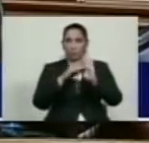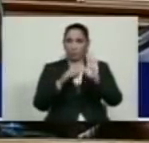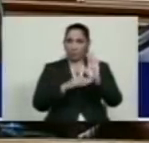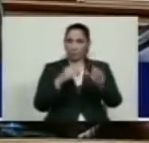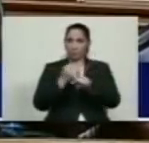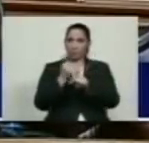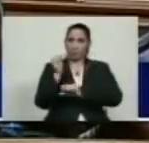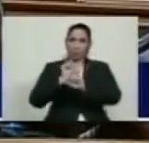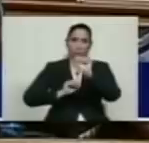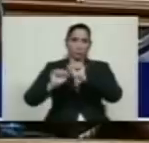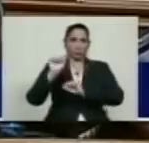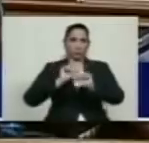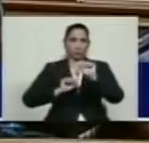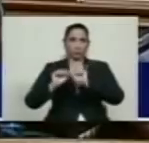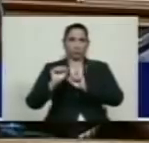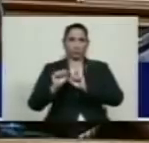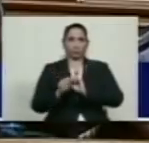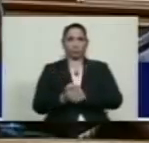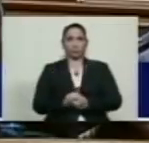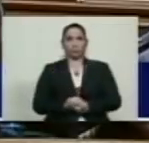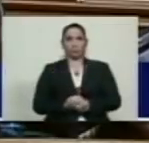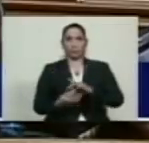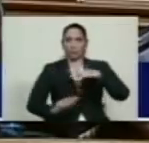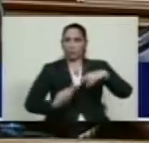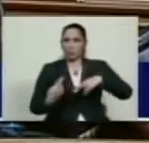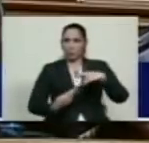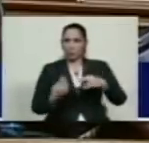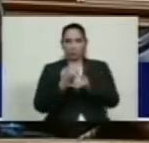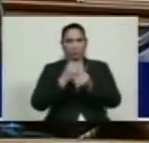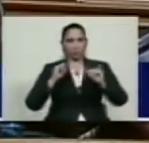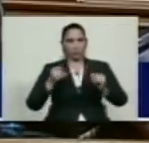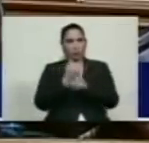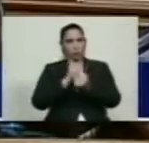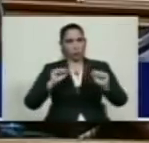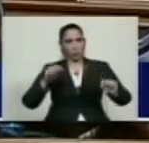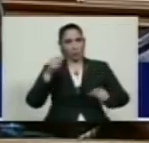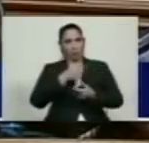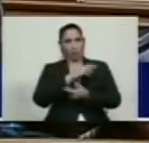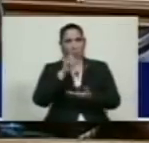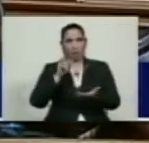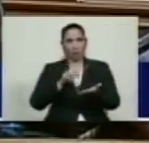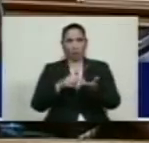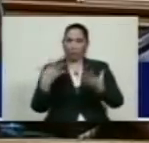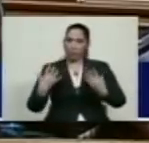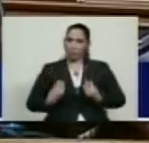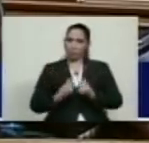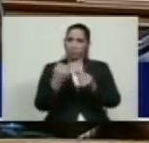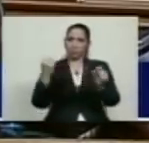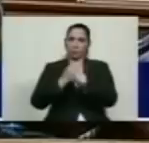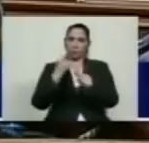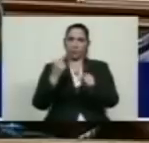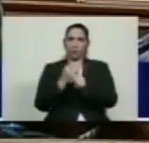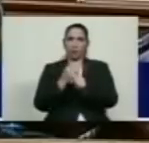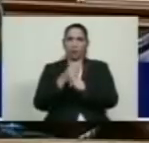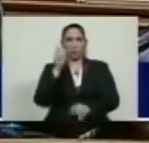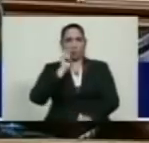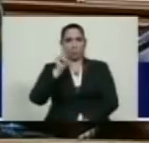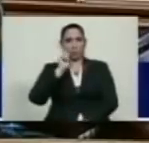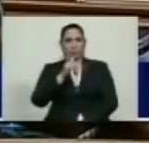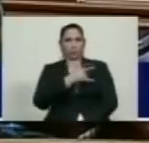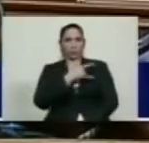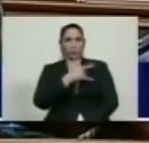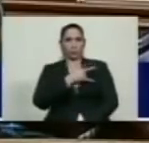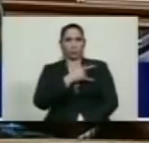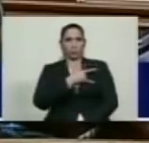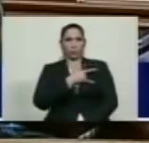de la Revolución Bolivariana y de la independencia y soberanía nacional las acompañó con su labor académica como profesor universitario